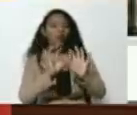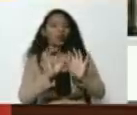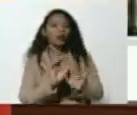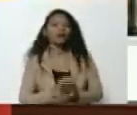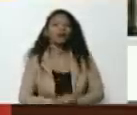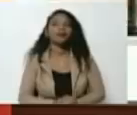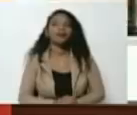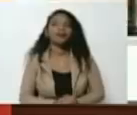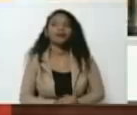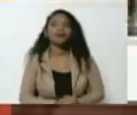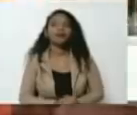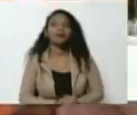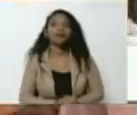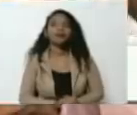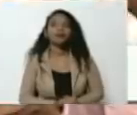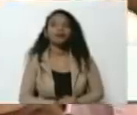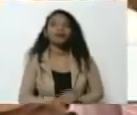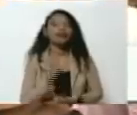Nos han subestimado.